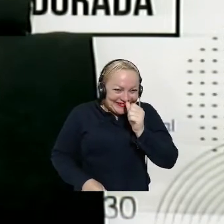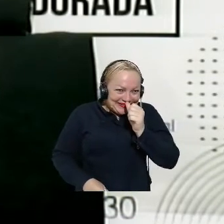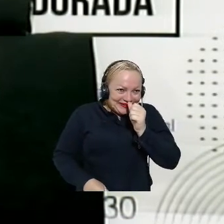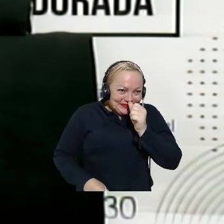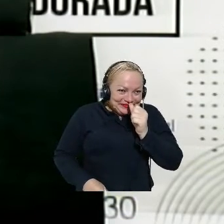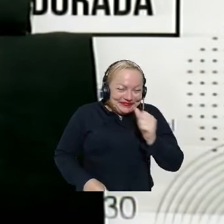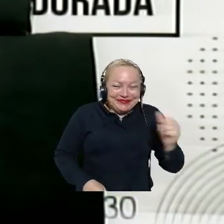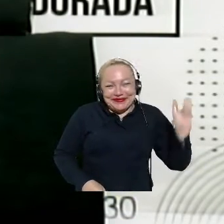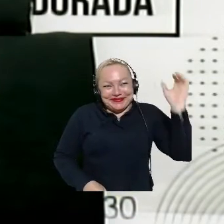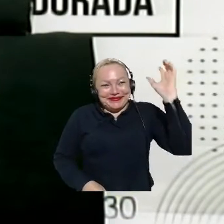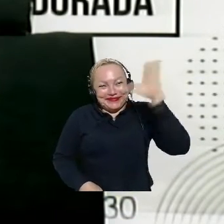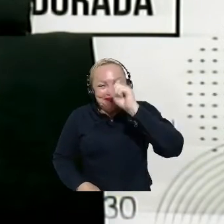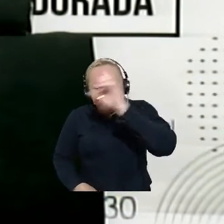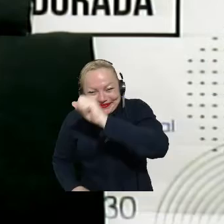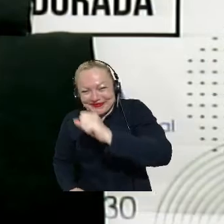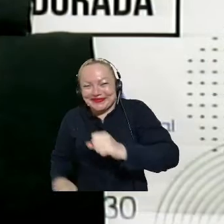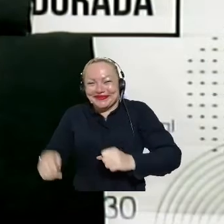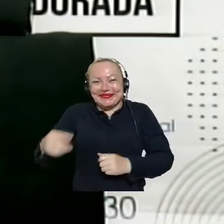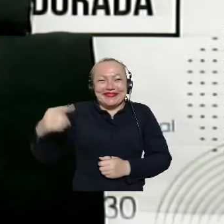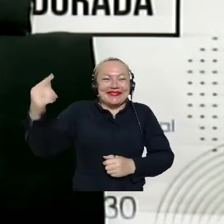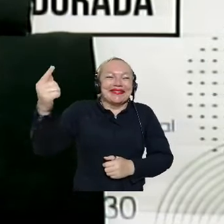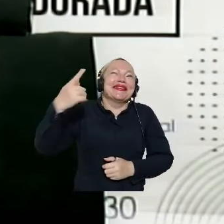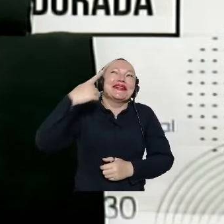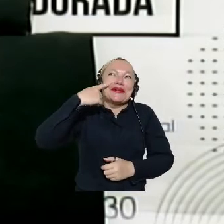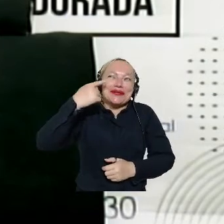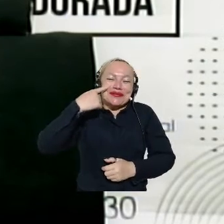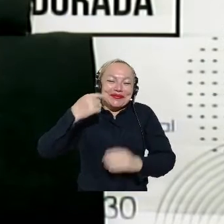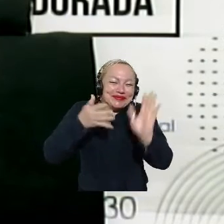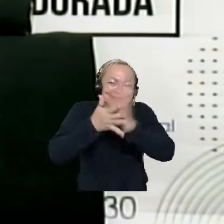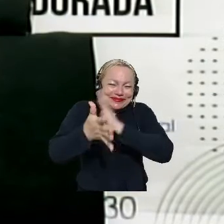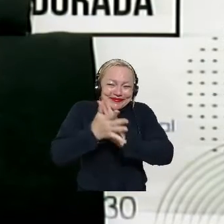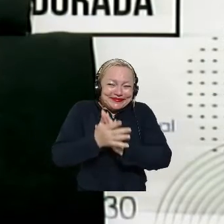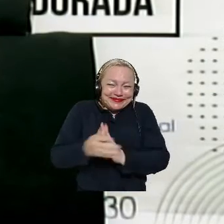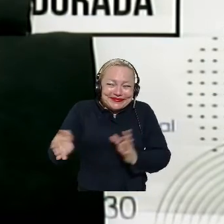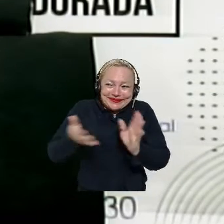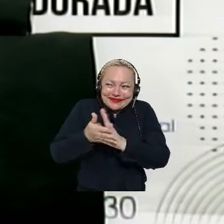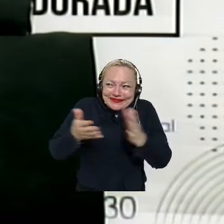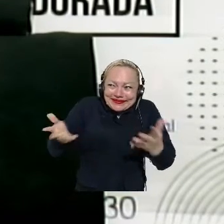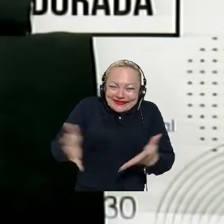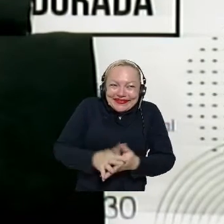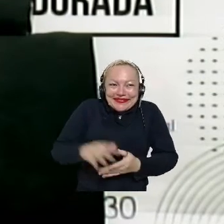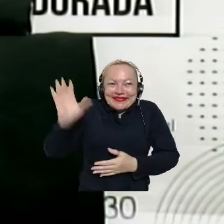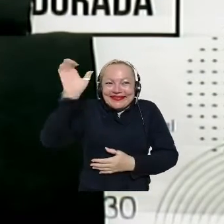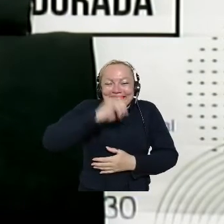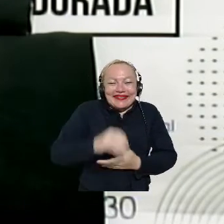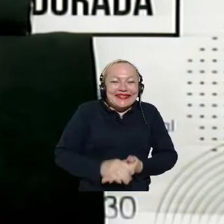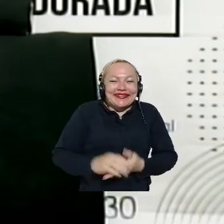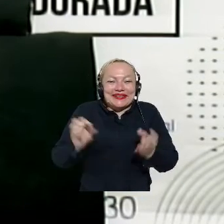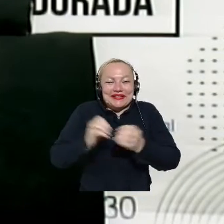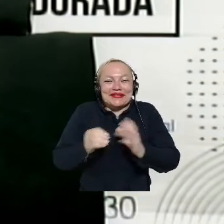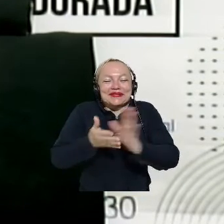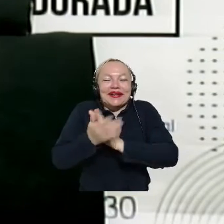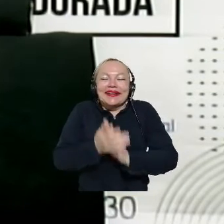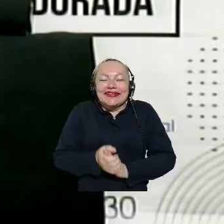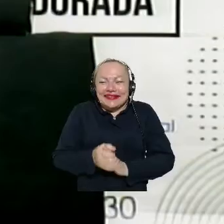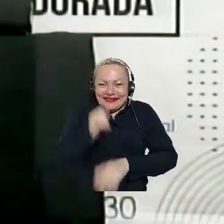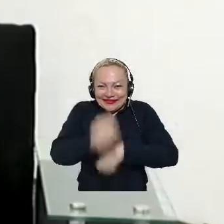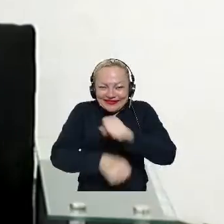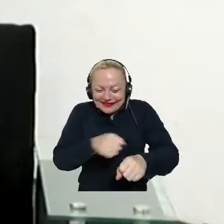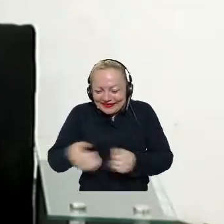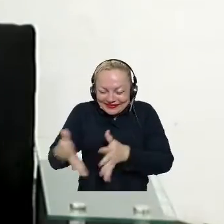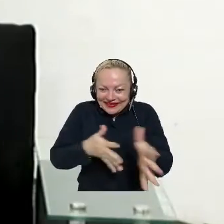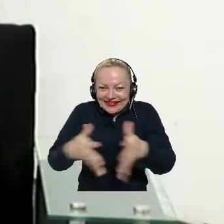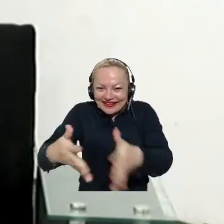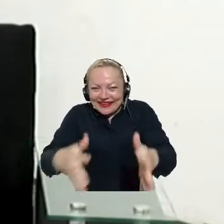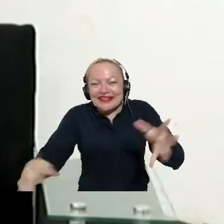¿Cómo va la vuelta? Sí, sí, porque yo la verdad, pues. Poco y nada. Poco. Muy bien. Competencia ciclística más importante del mundo, la